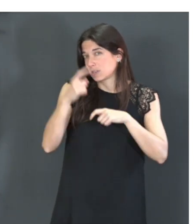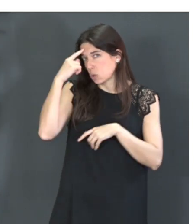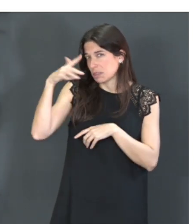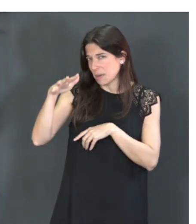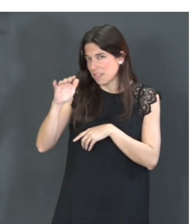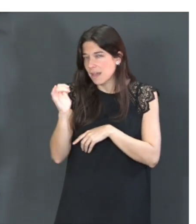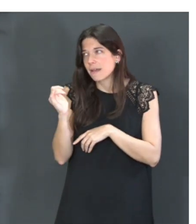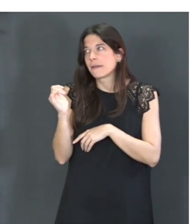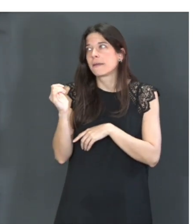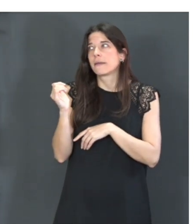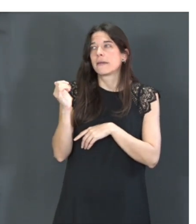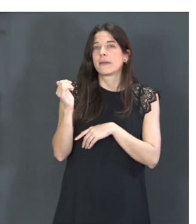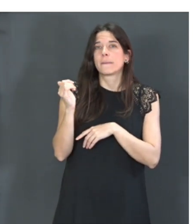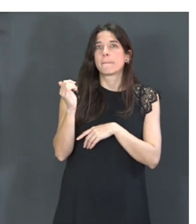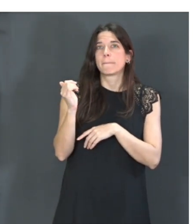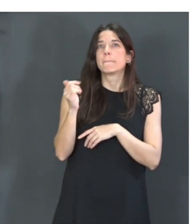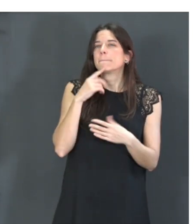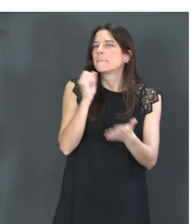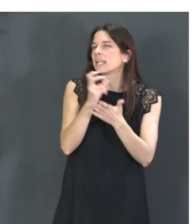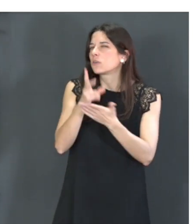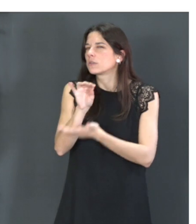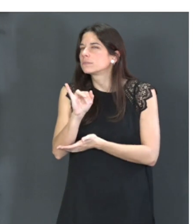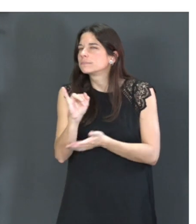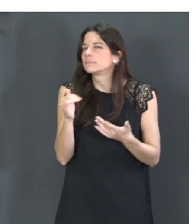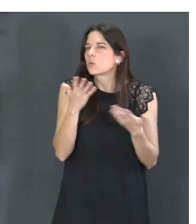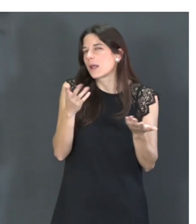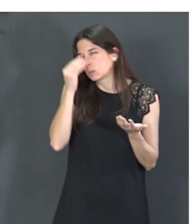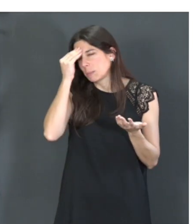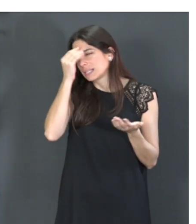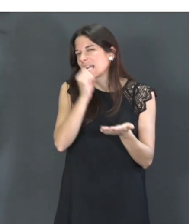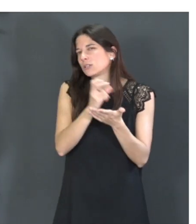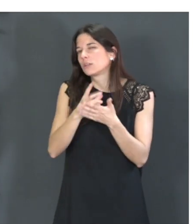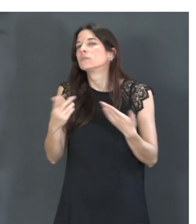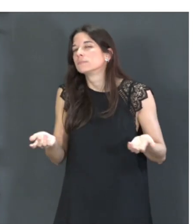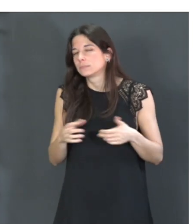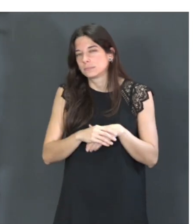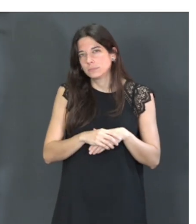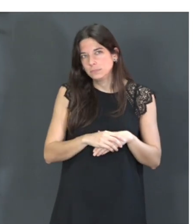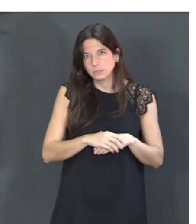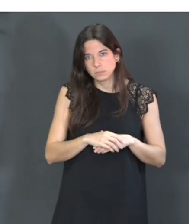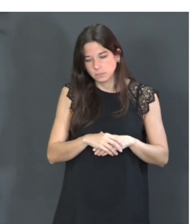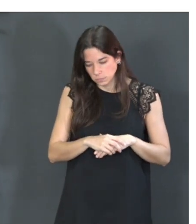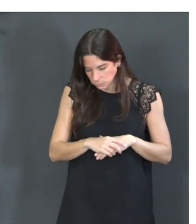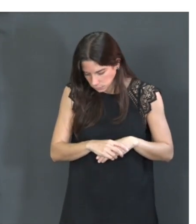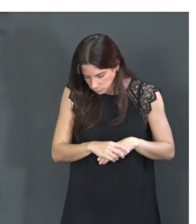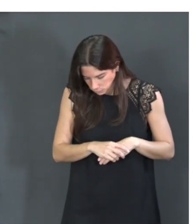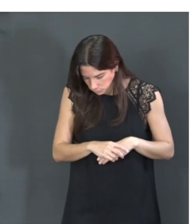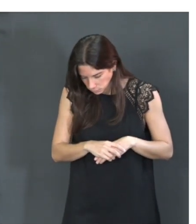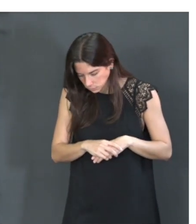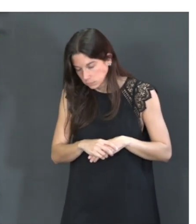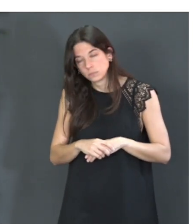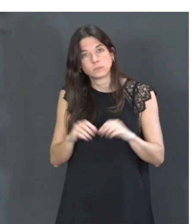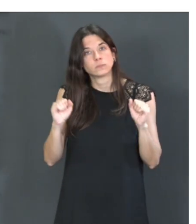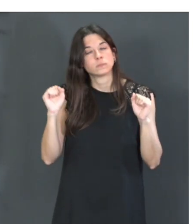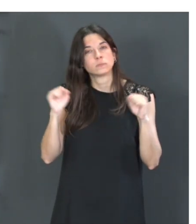demencia, ¿qué retos ves en el uso de este tipo de tecnologías? Vale. A